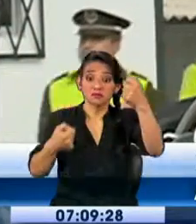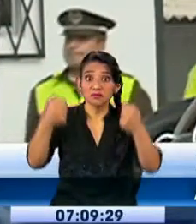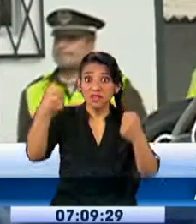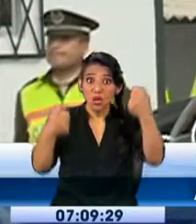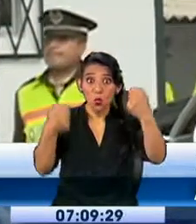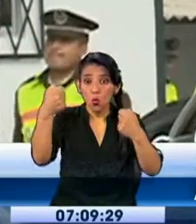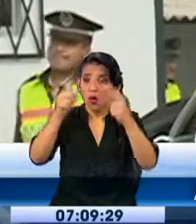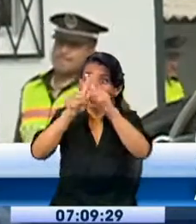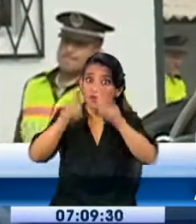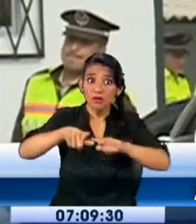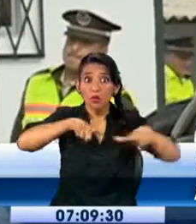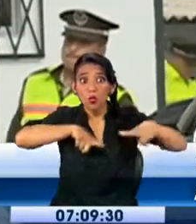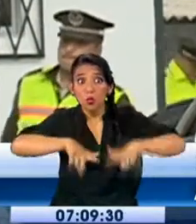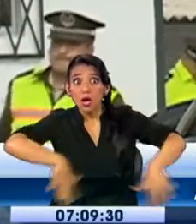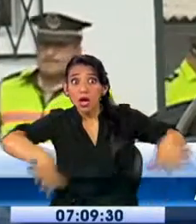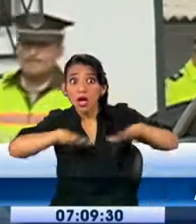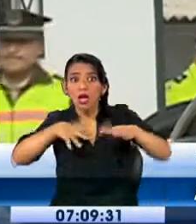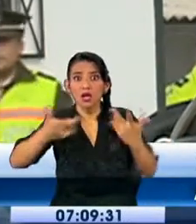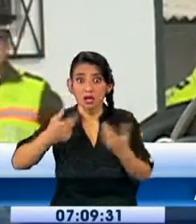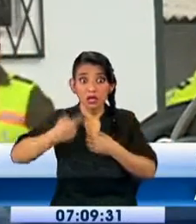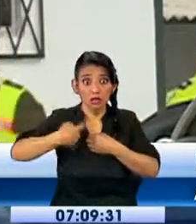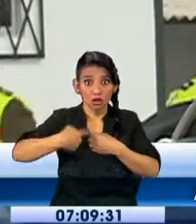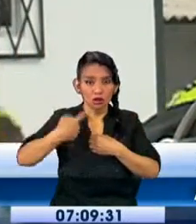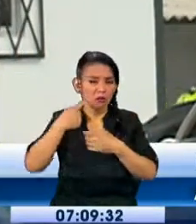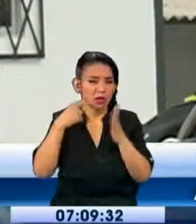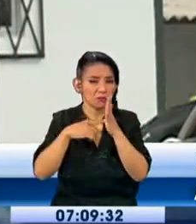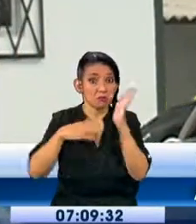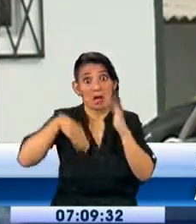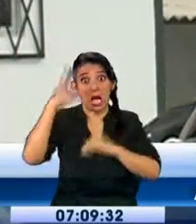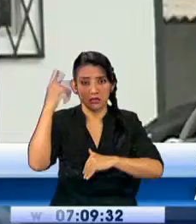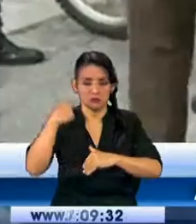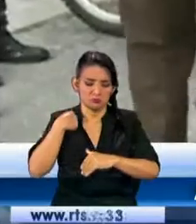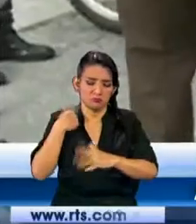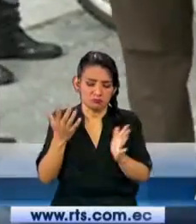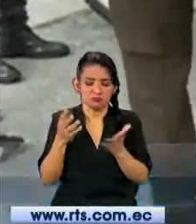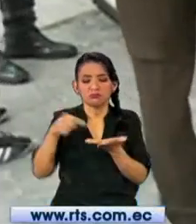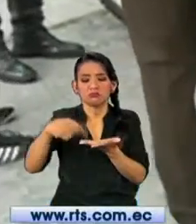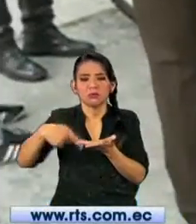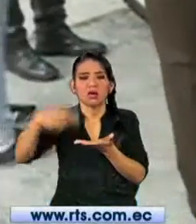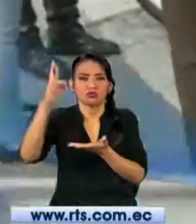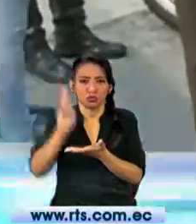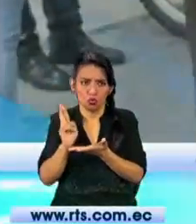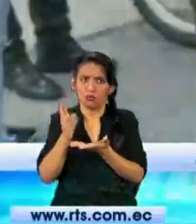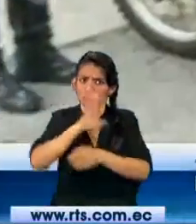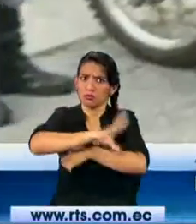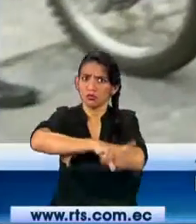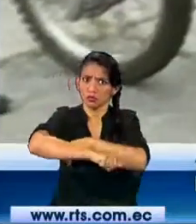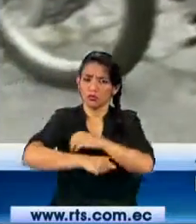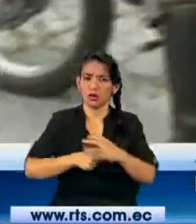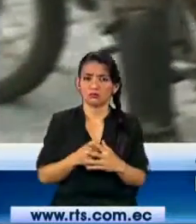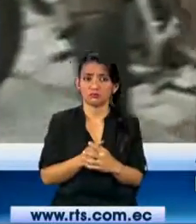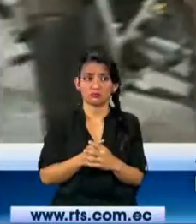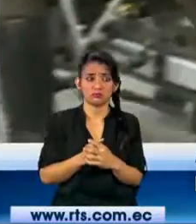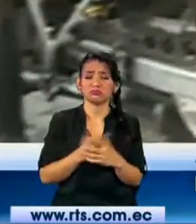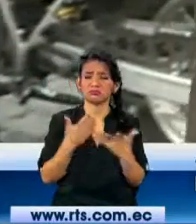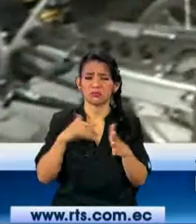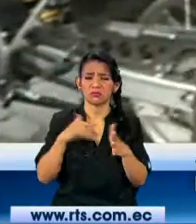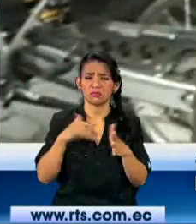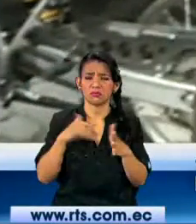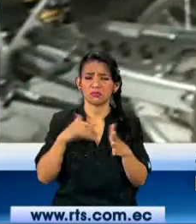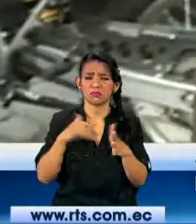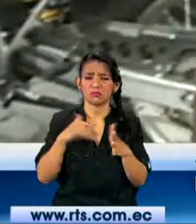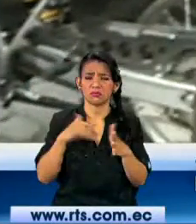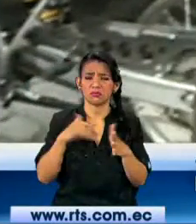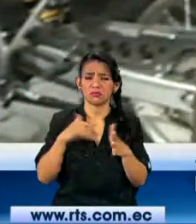vehículos en distintos sectores en este caso del distrito al que yo pertenezco. Los policías de la zona estaban ya haciendo un seguimiento a